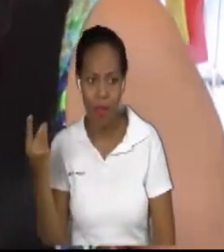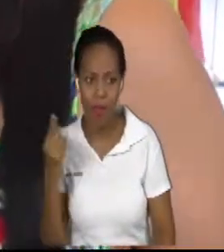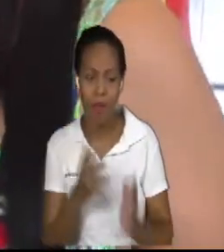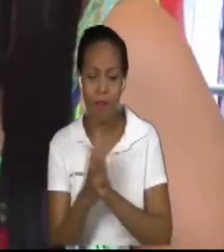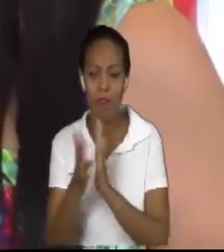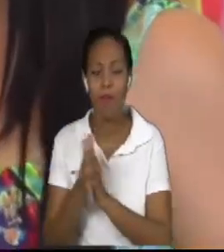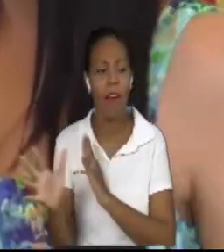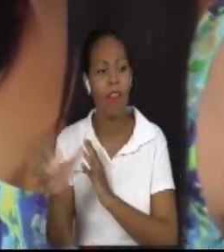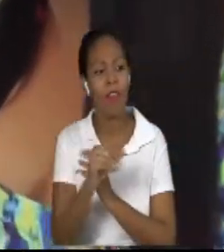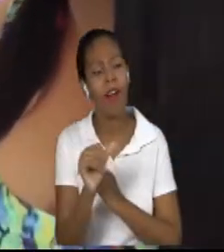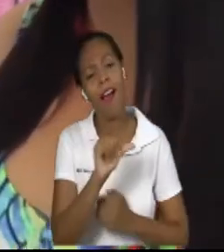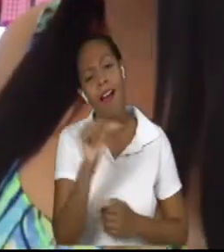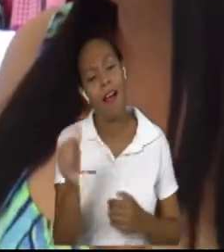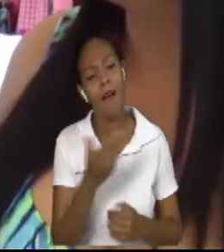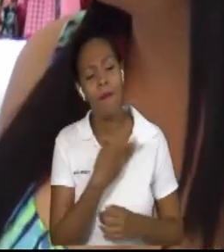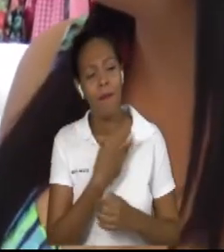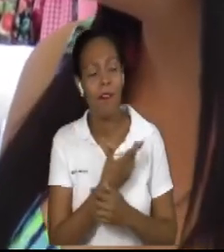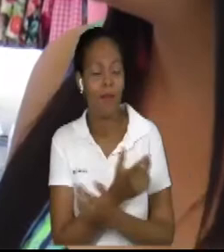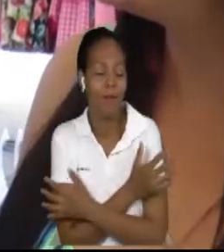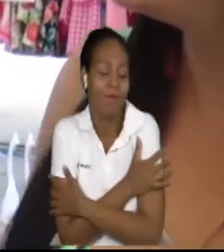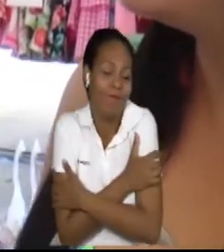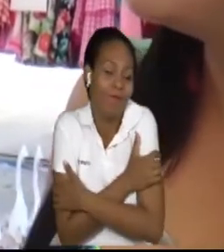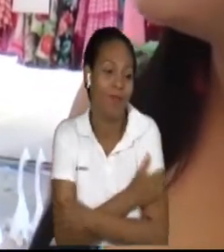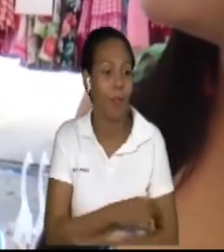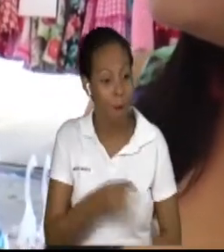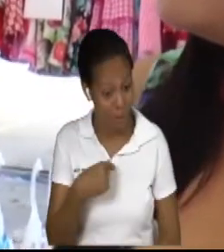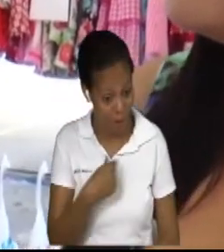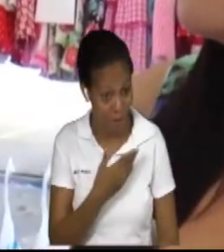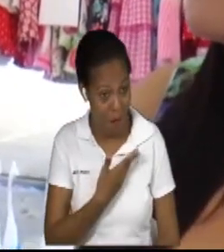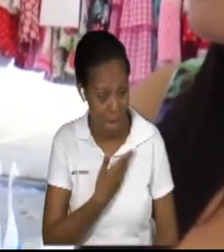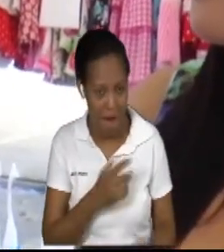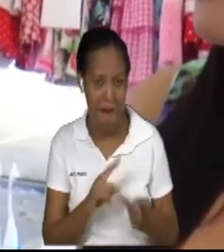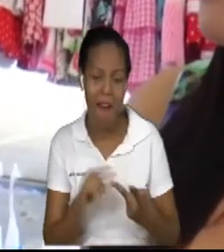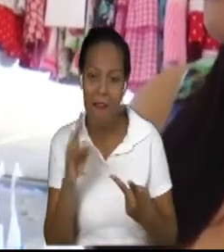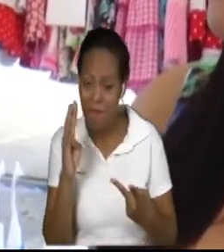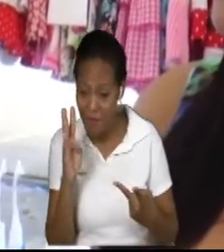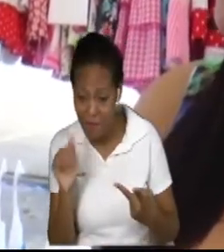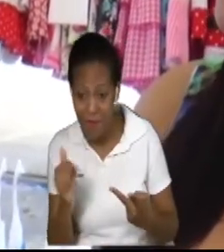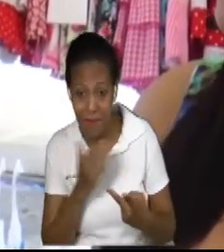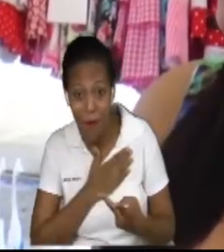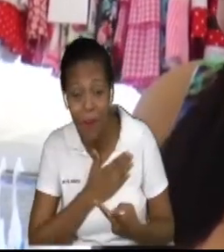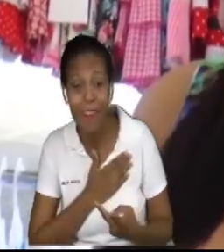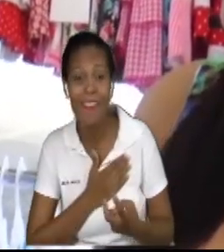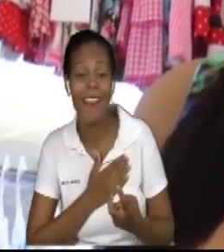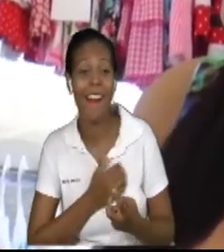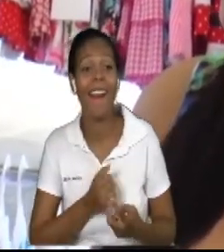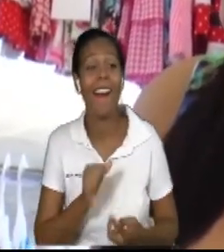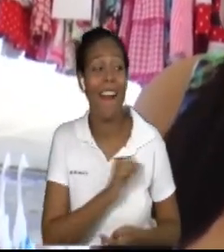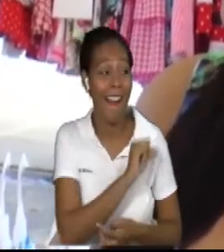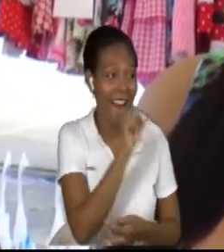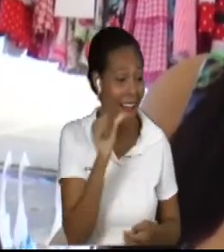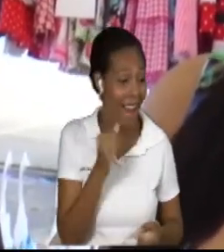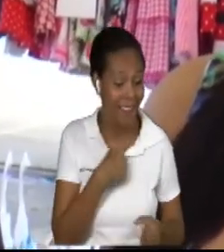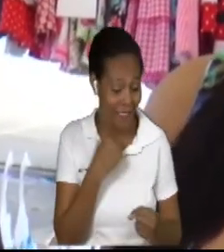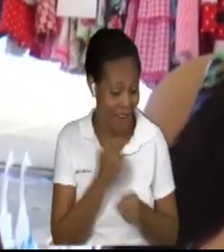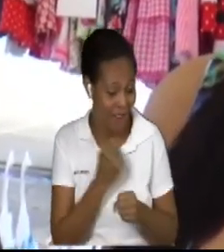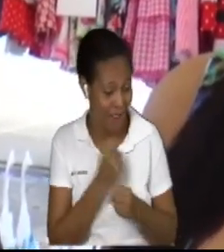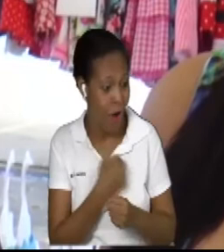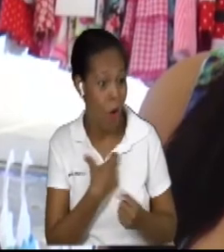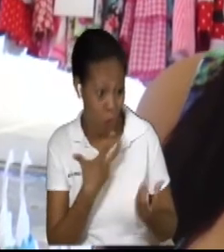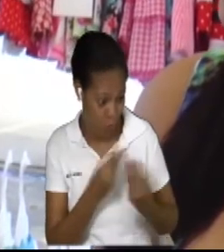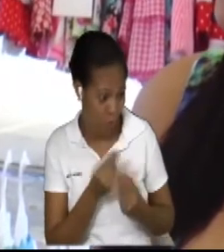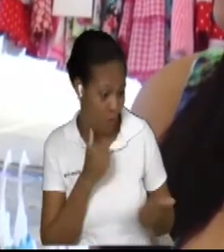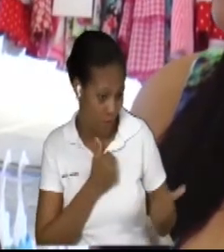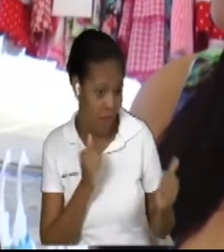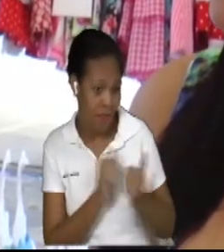mamitas de nuestra ciudad. A mi madre, a mi esposa, a todas las madres que trabajan conmigo, a todas las madres de